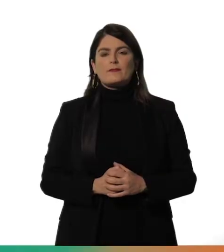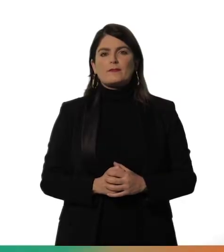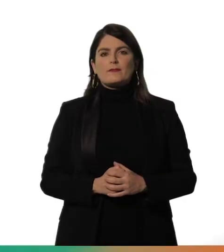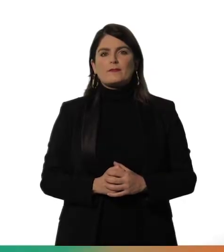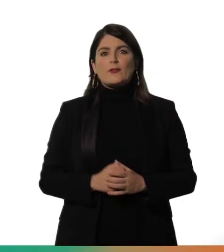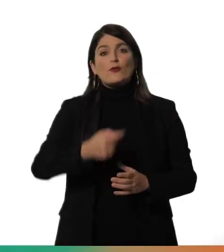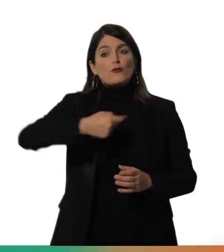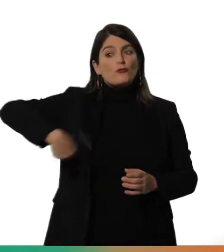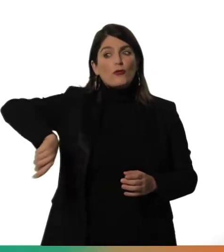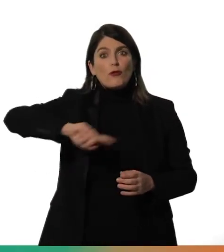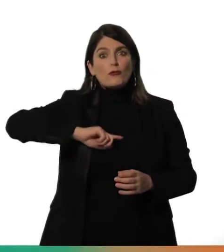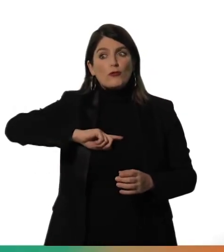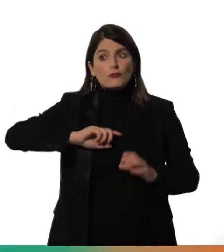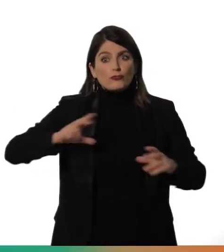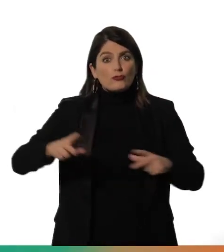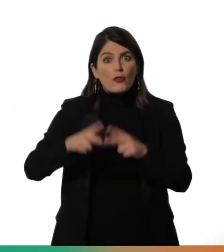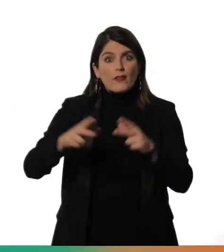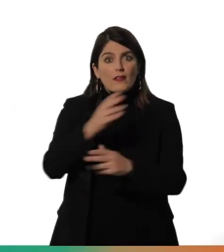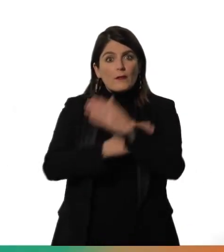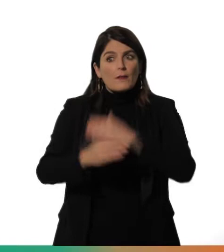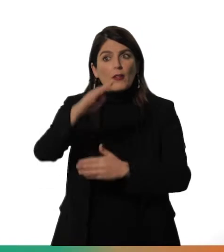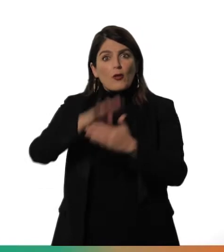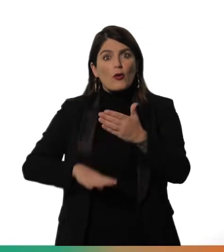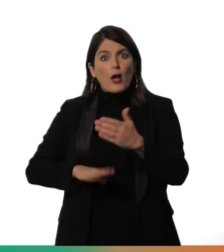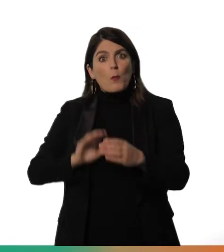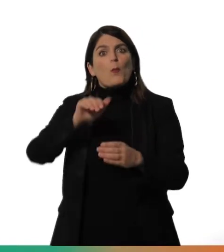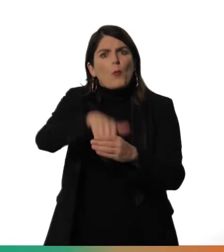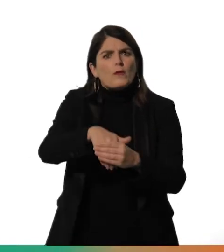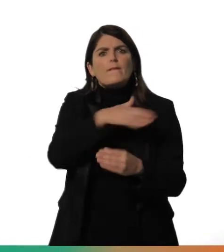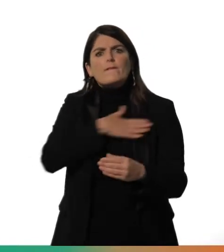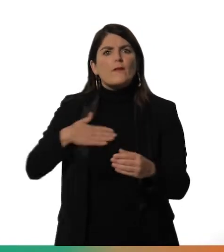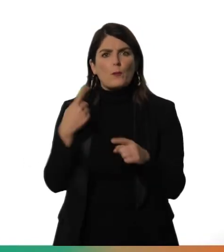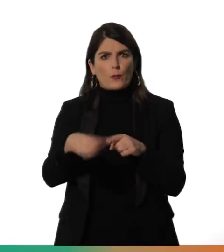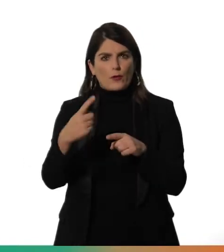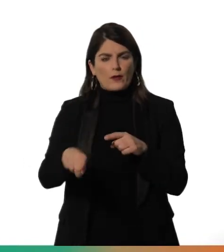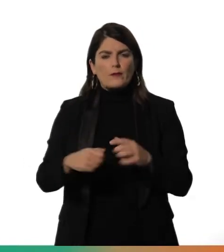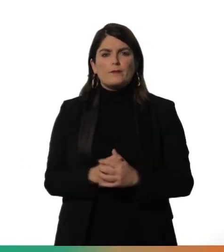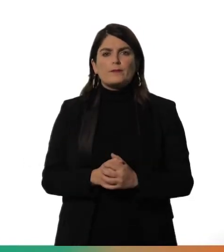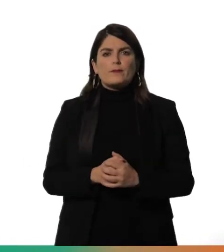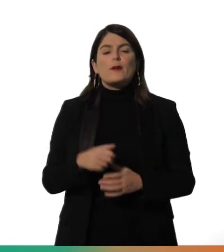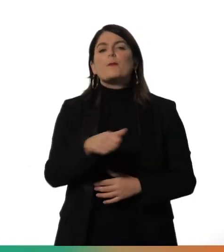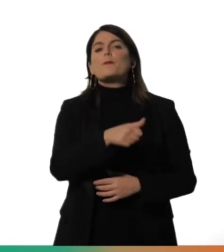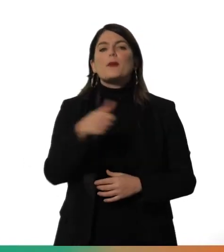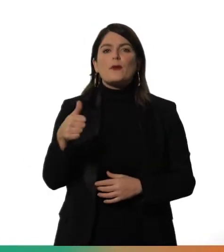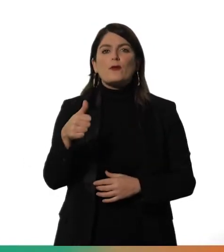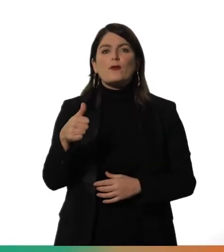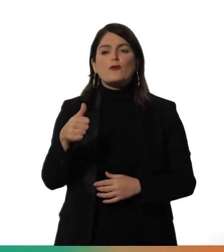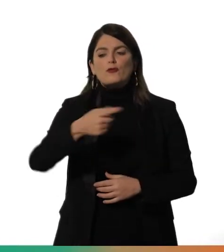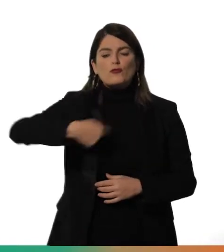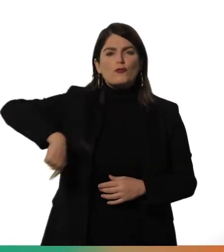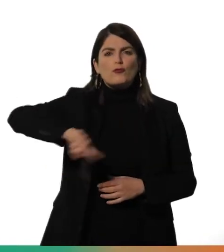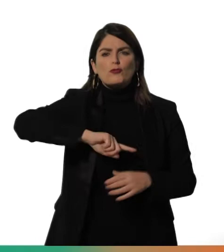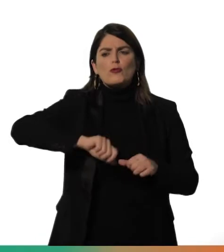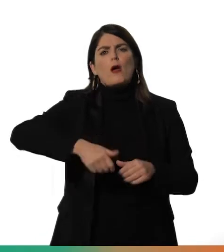que vosotros, la Sociedad de Discapacidad de Barcelona, voten? Primero, porque detrás